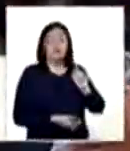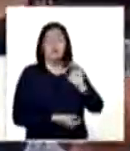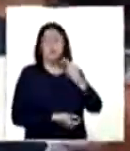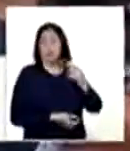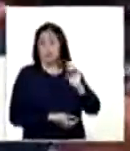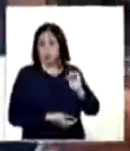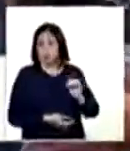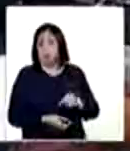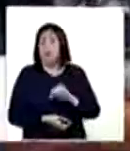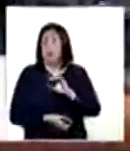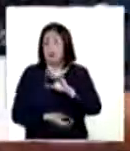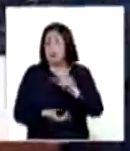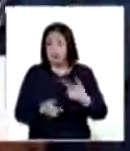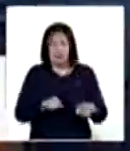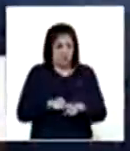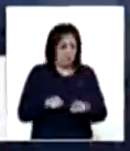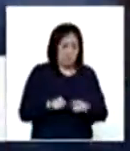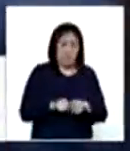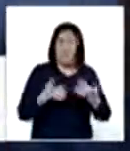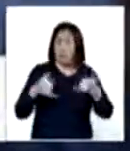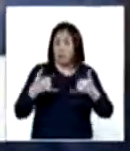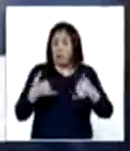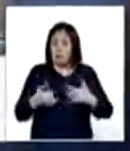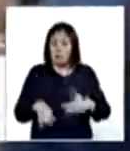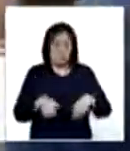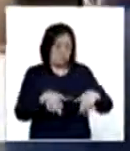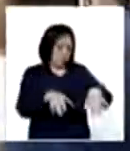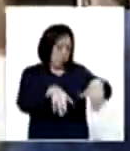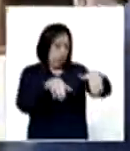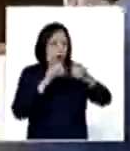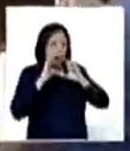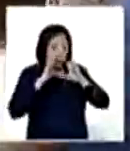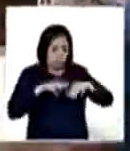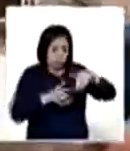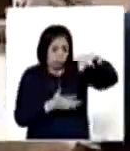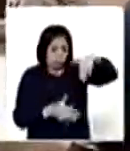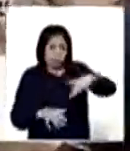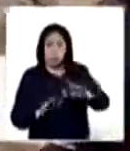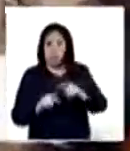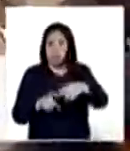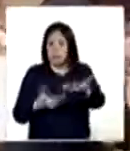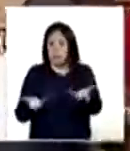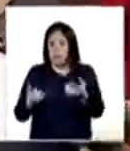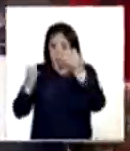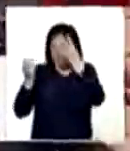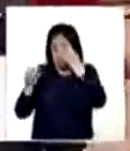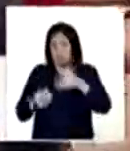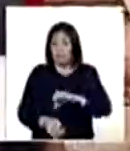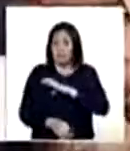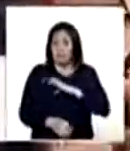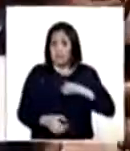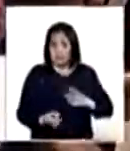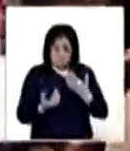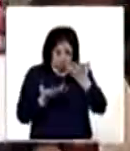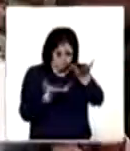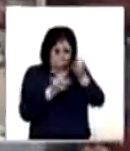aparte de haber juegos inflables. Es la información que tenemos desde el Callao. Mientras tanto, regresamos con ustedes en